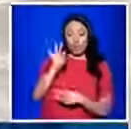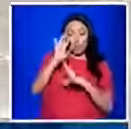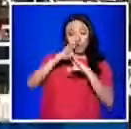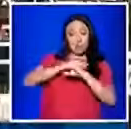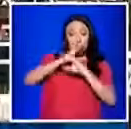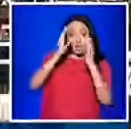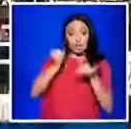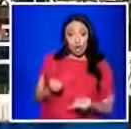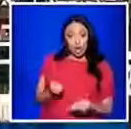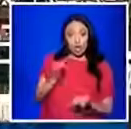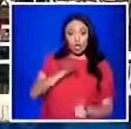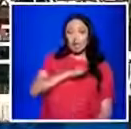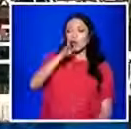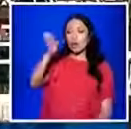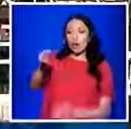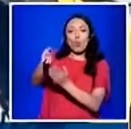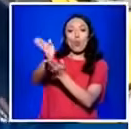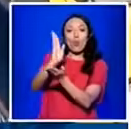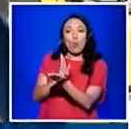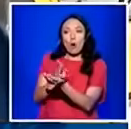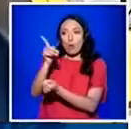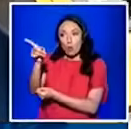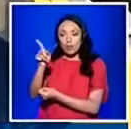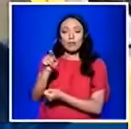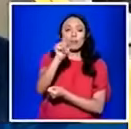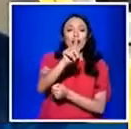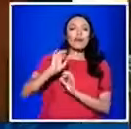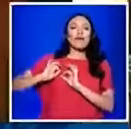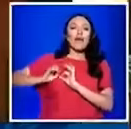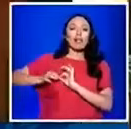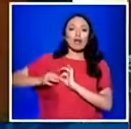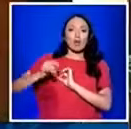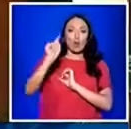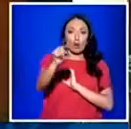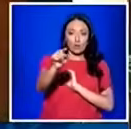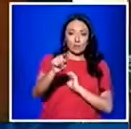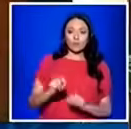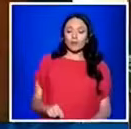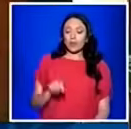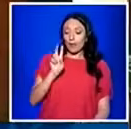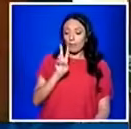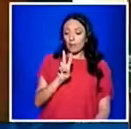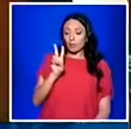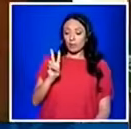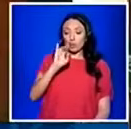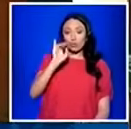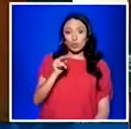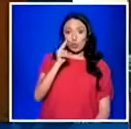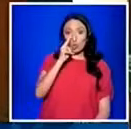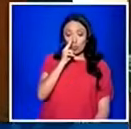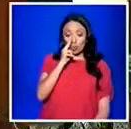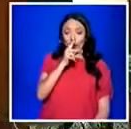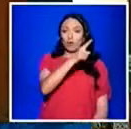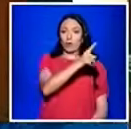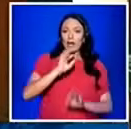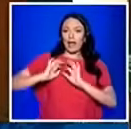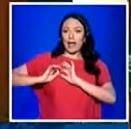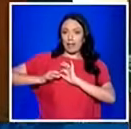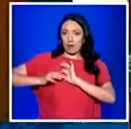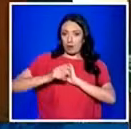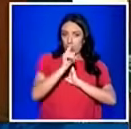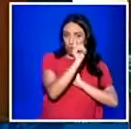de la mañana, sectores como Guayabamba y San Juan de Calderón. El 22 de junio en San Juan de Calderón,